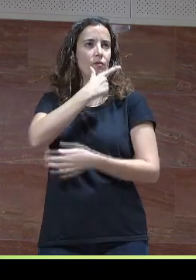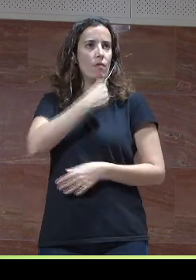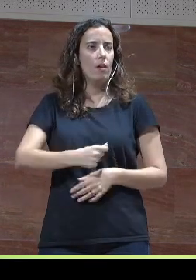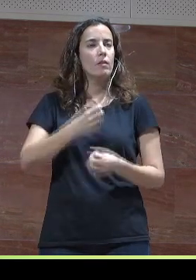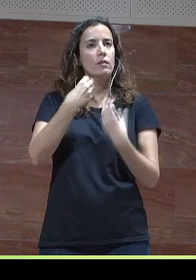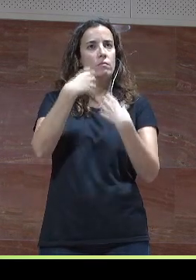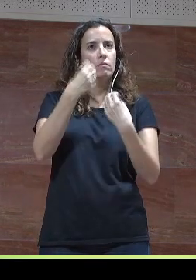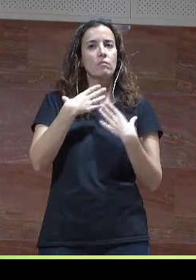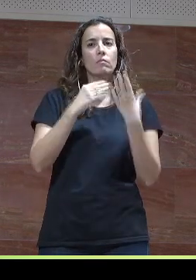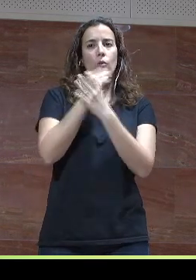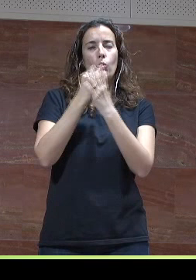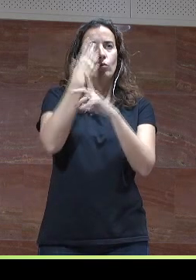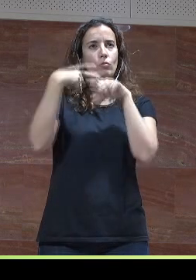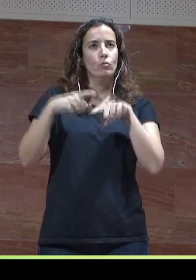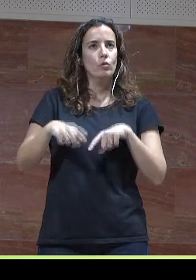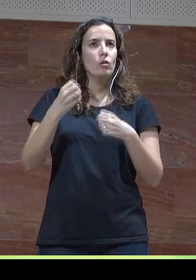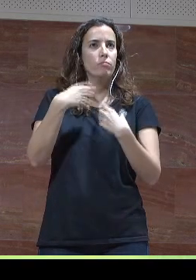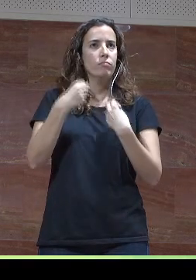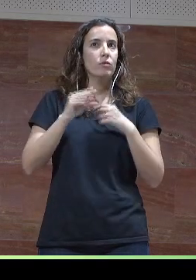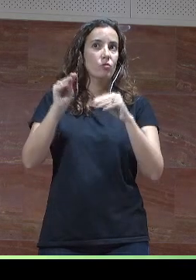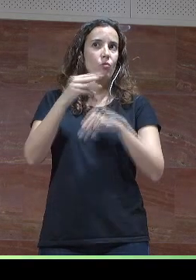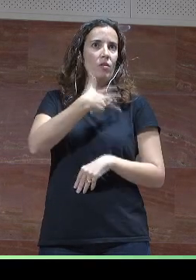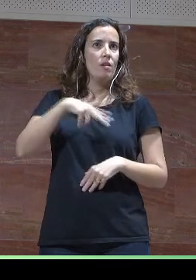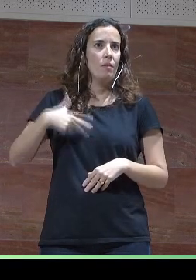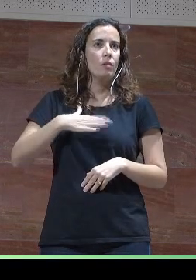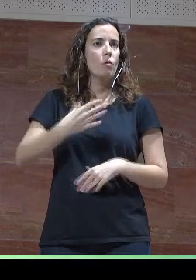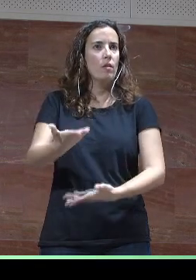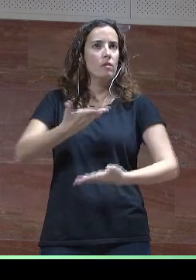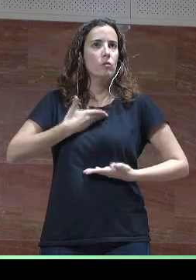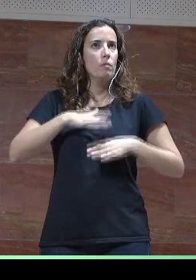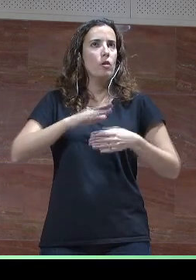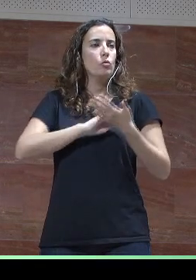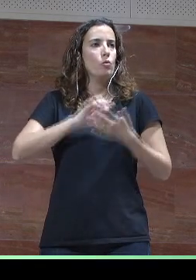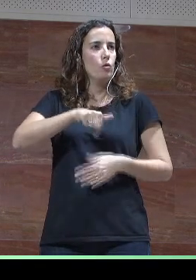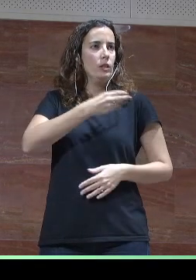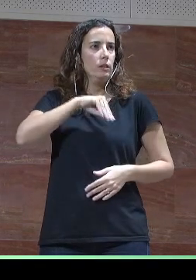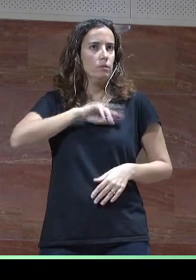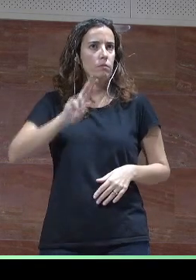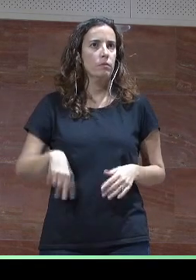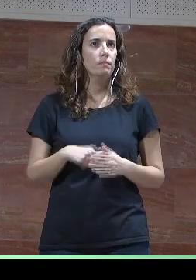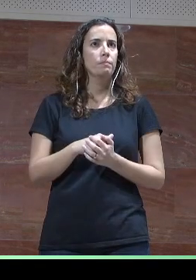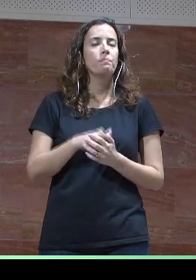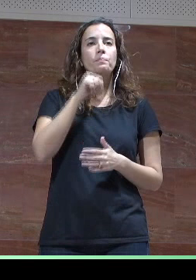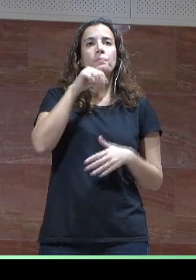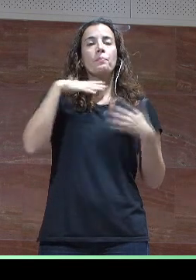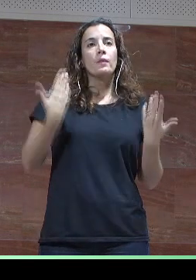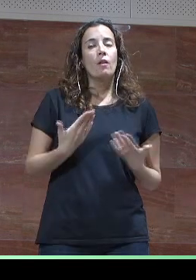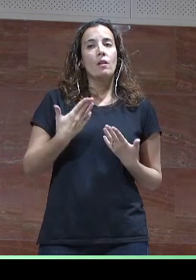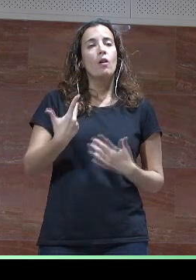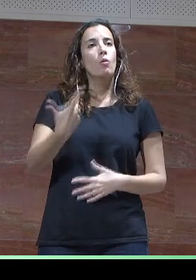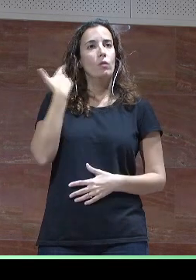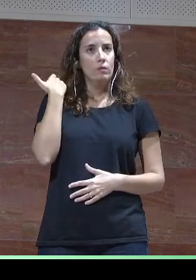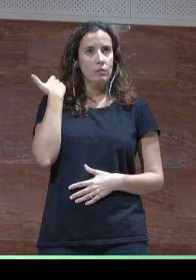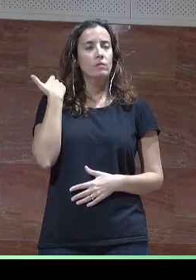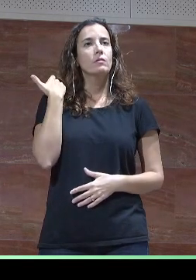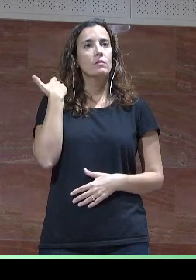esos productos que tenían en Dinamarca y que podían aportarnos soluciones a nosotros, ¿no? Ahora está jubilada